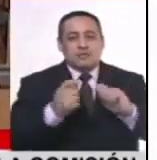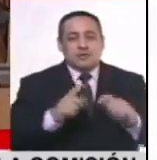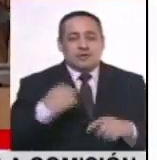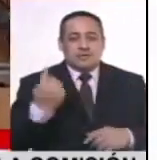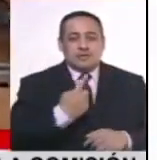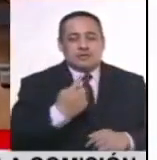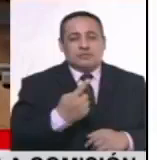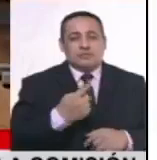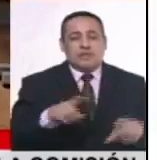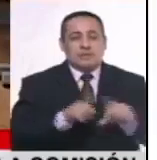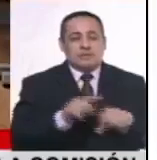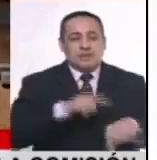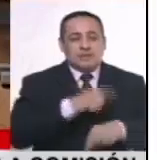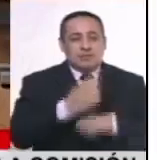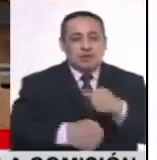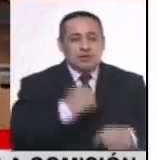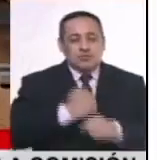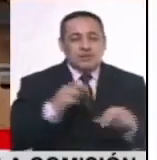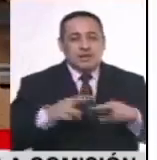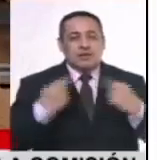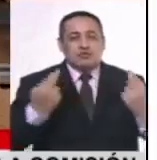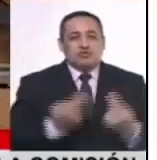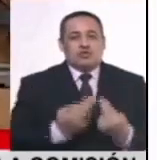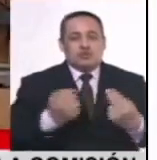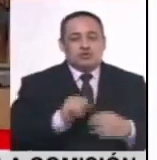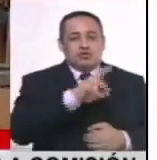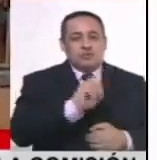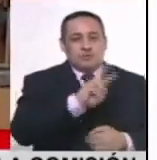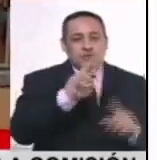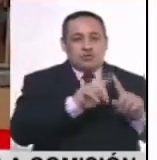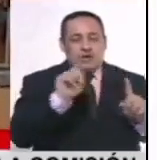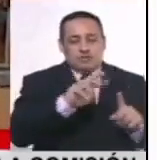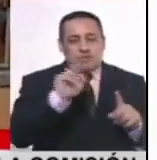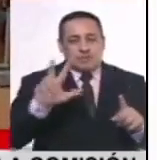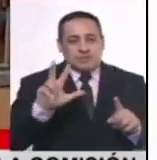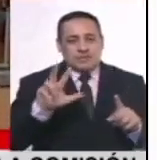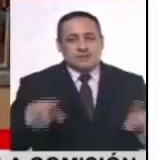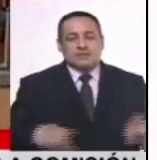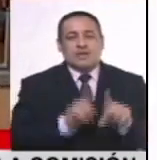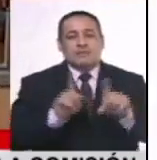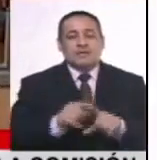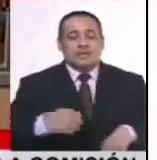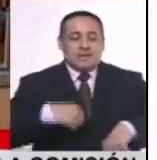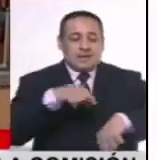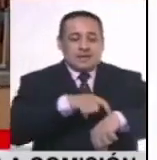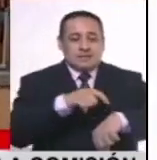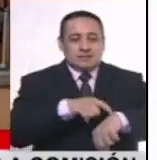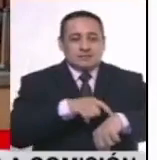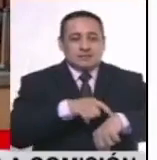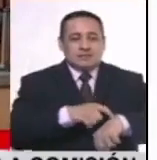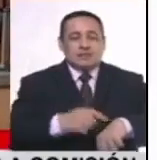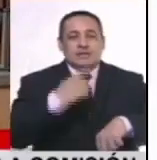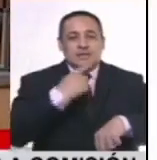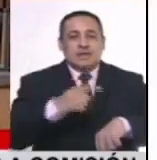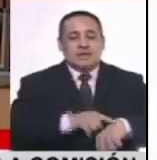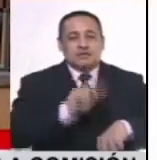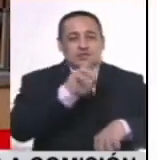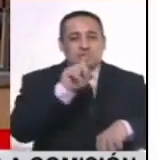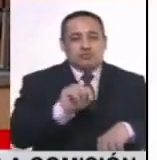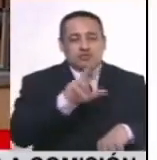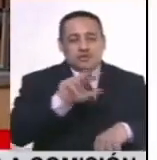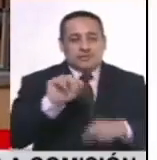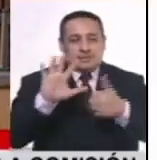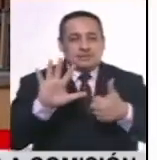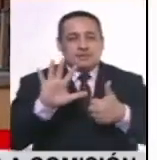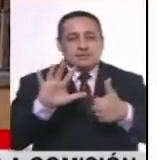Innovación y Tecnología para el periodo ordinario de sesiones 2022-2023, siendo las 14:36